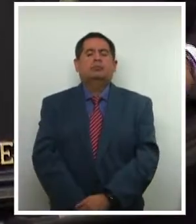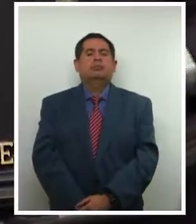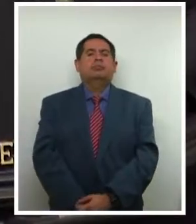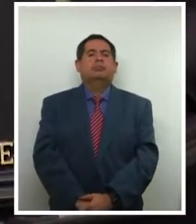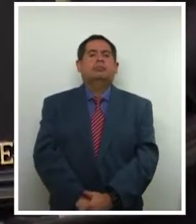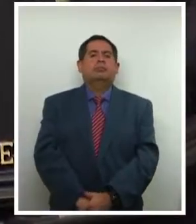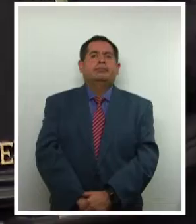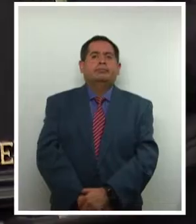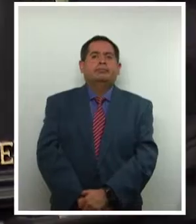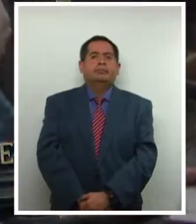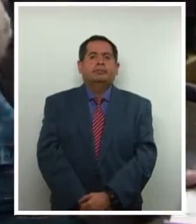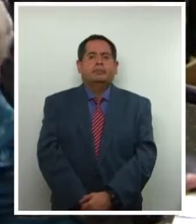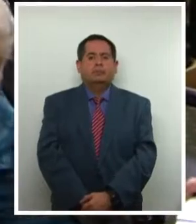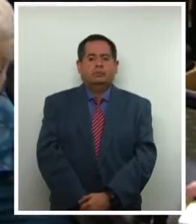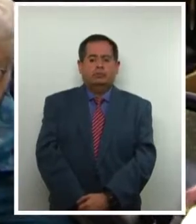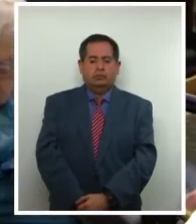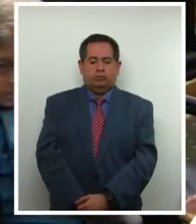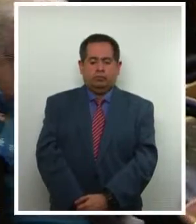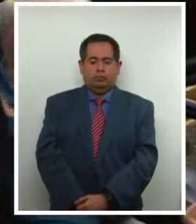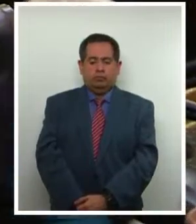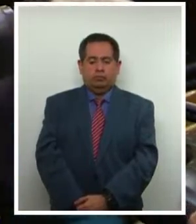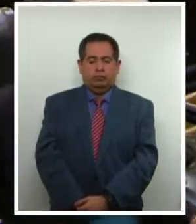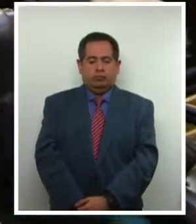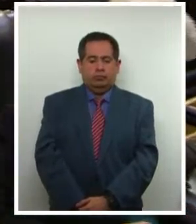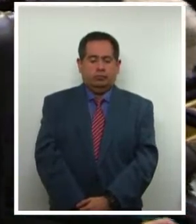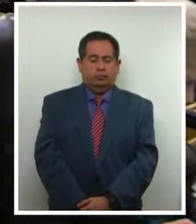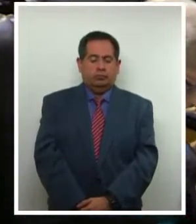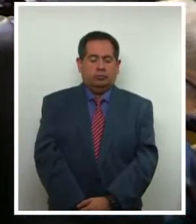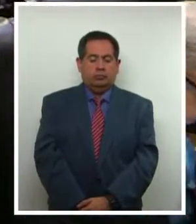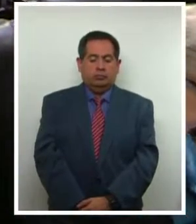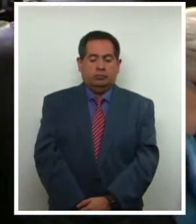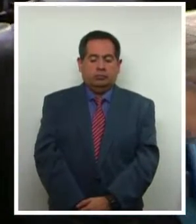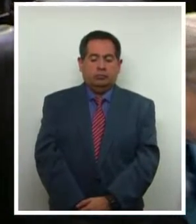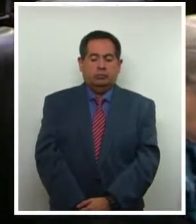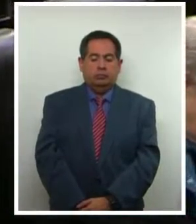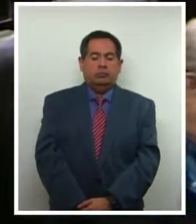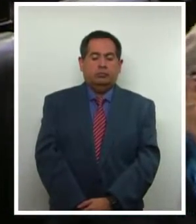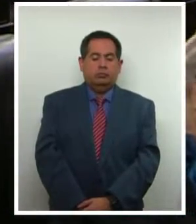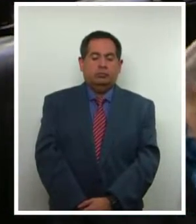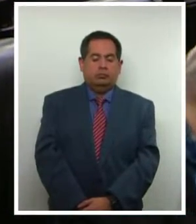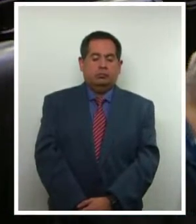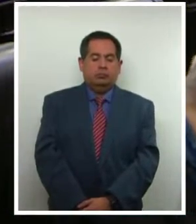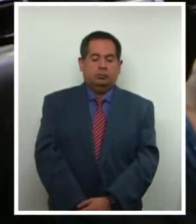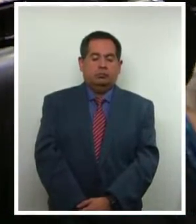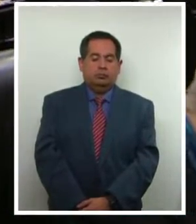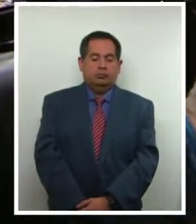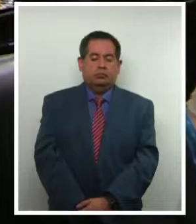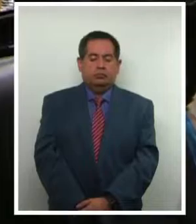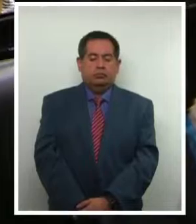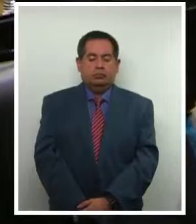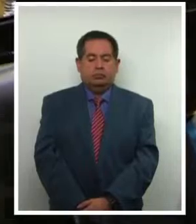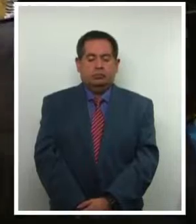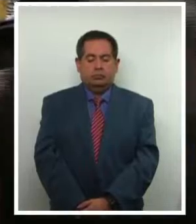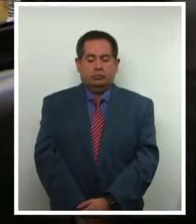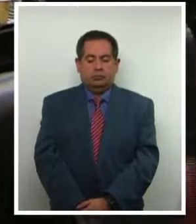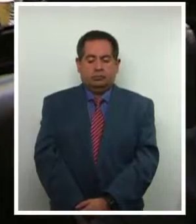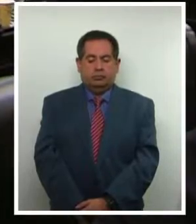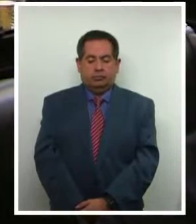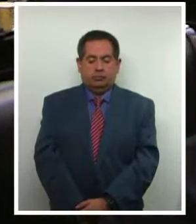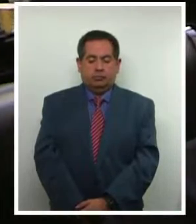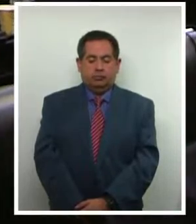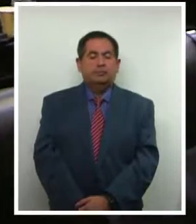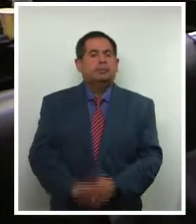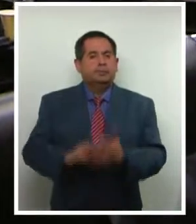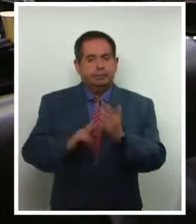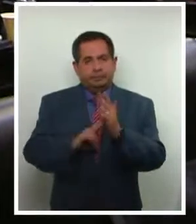No, Nadie lo pidió. Bueno, pues de